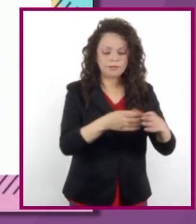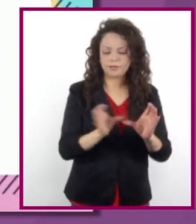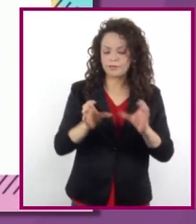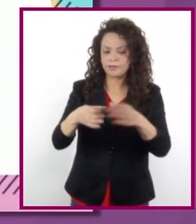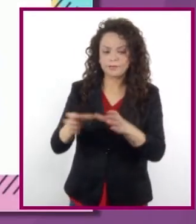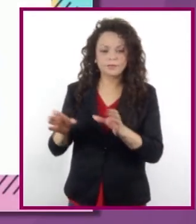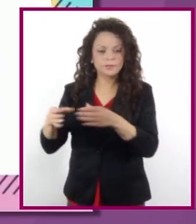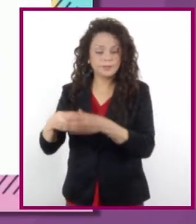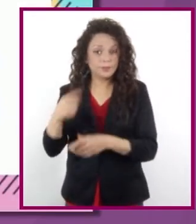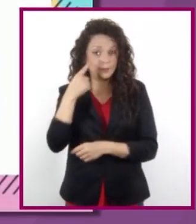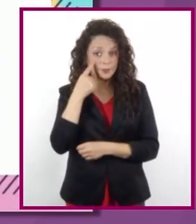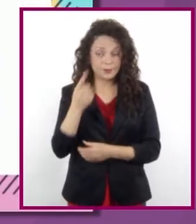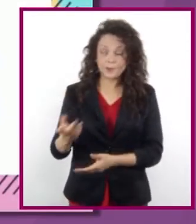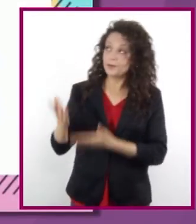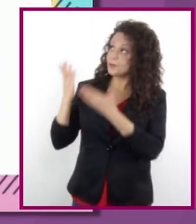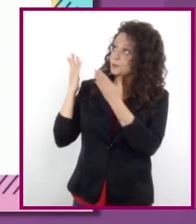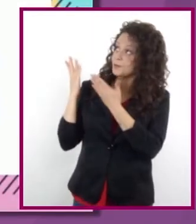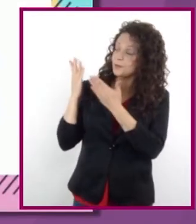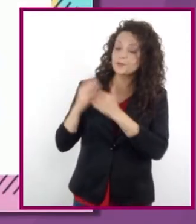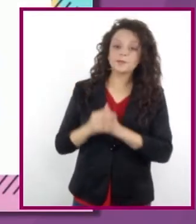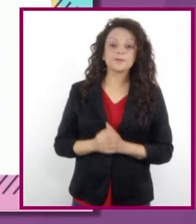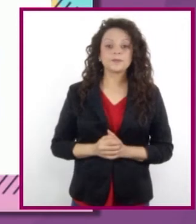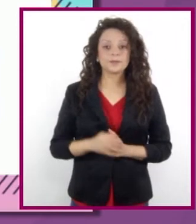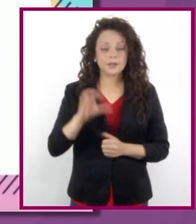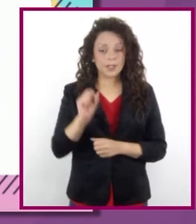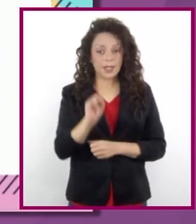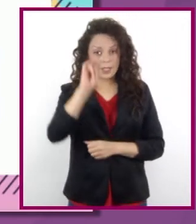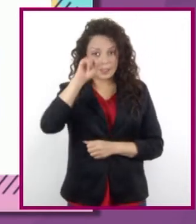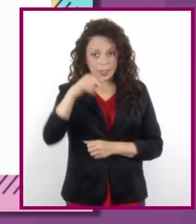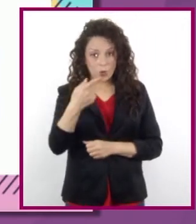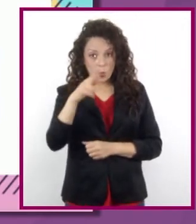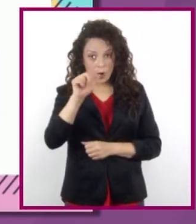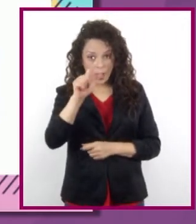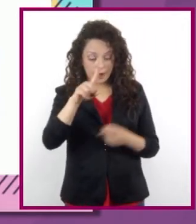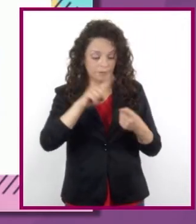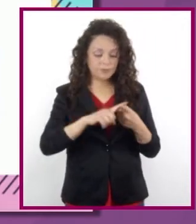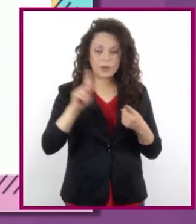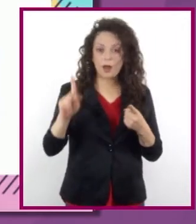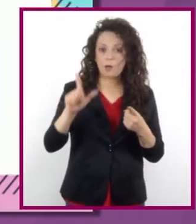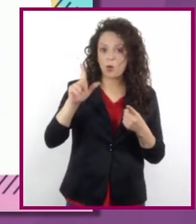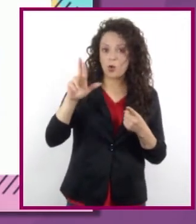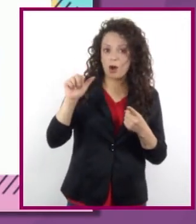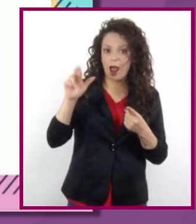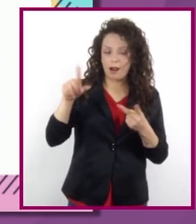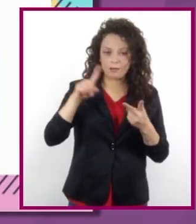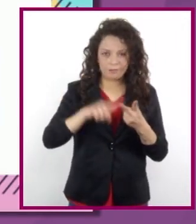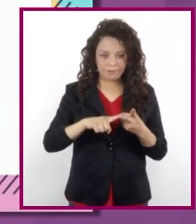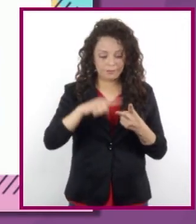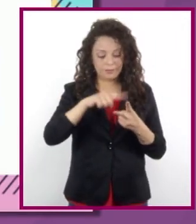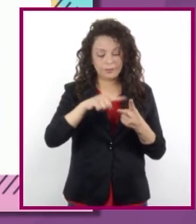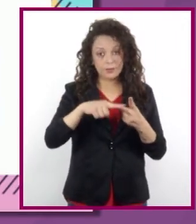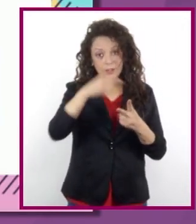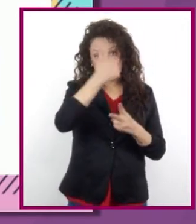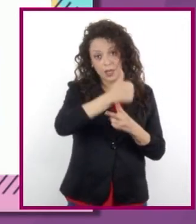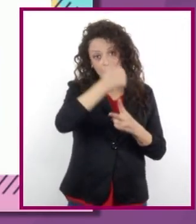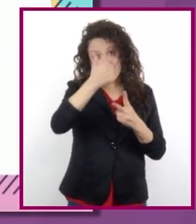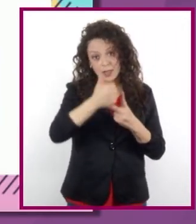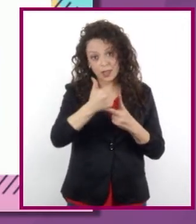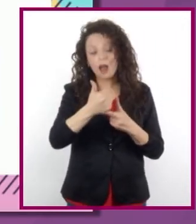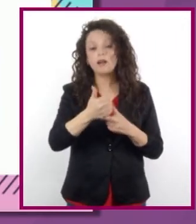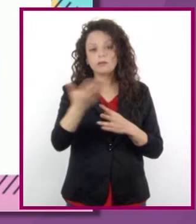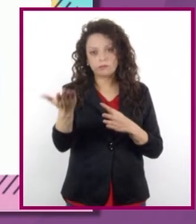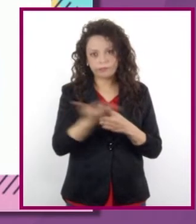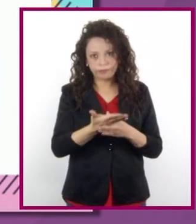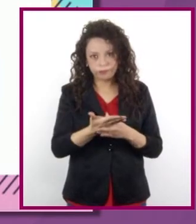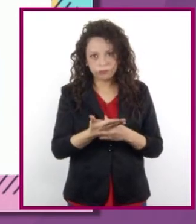pronombres demostrativos se dividen en los casos singular y plural. Cada uno de estos se subdivide